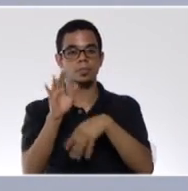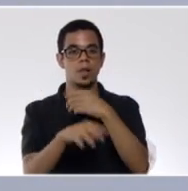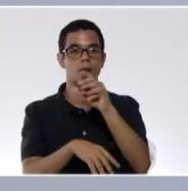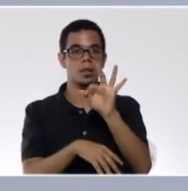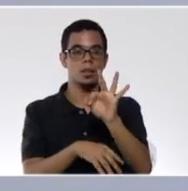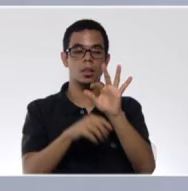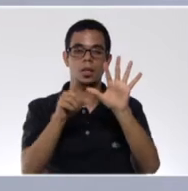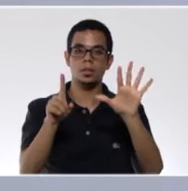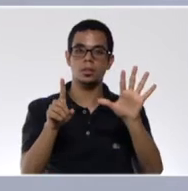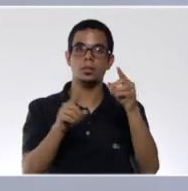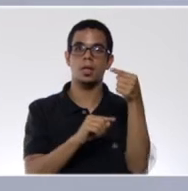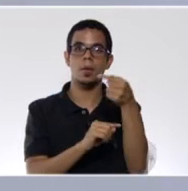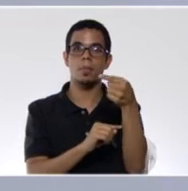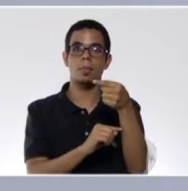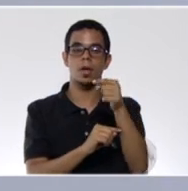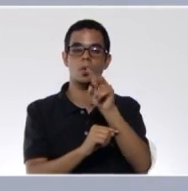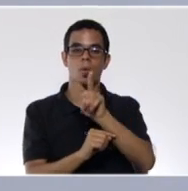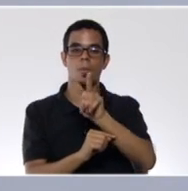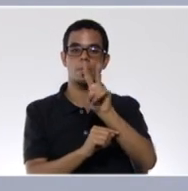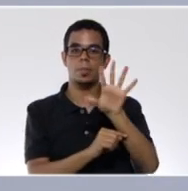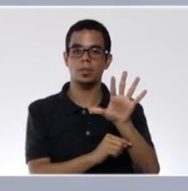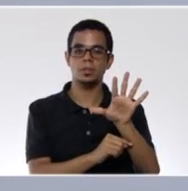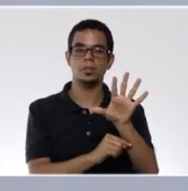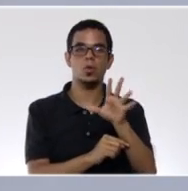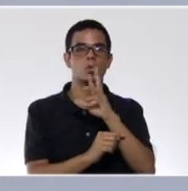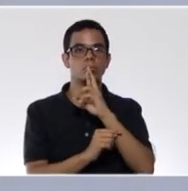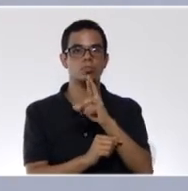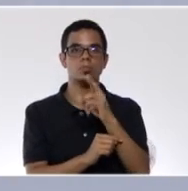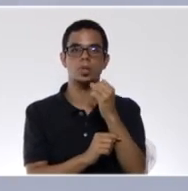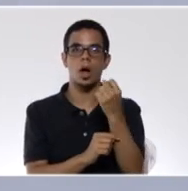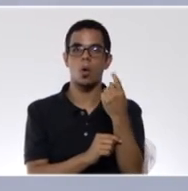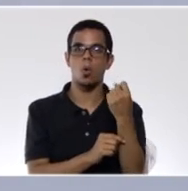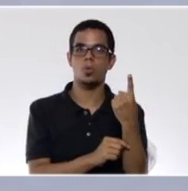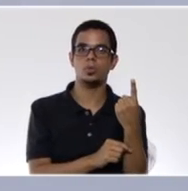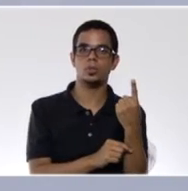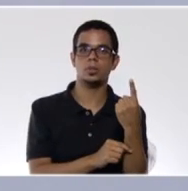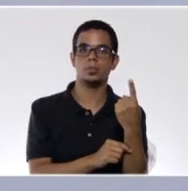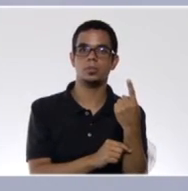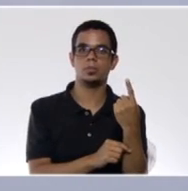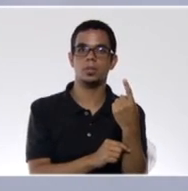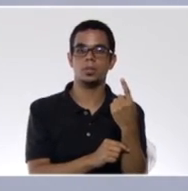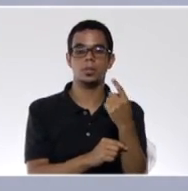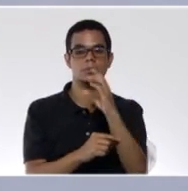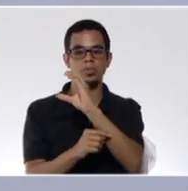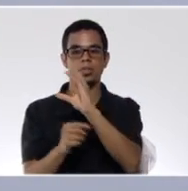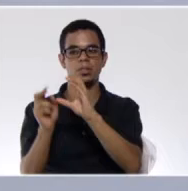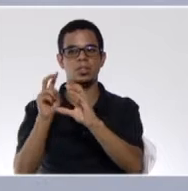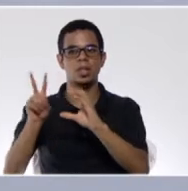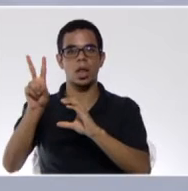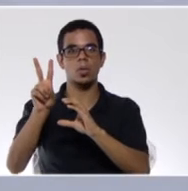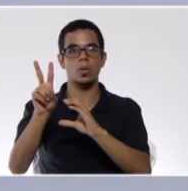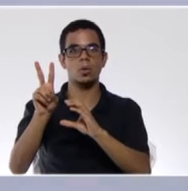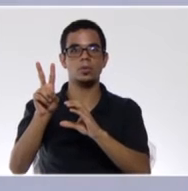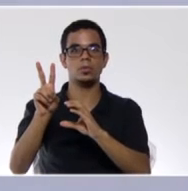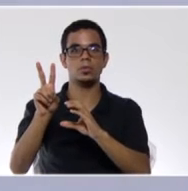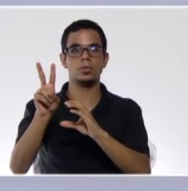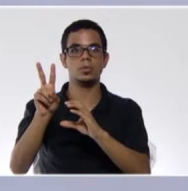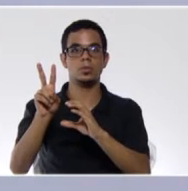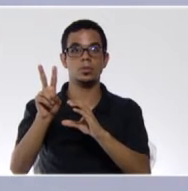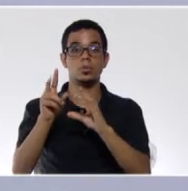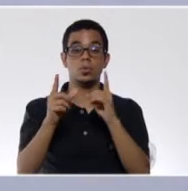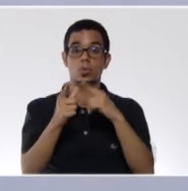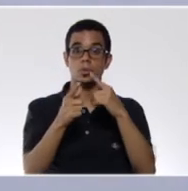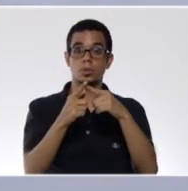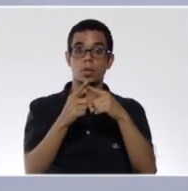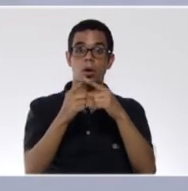es igual a c sub 2 al cuadrado. Y como la incógnita aparece al cuadrado, se resuelve colocando raíz cuadrada